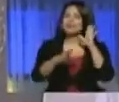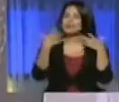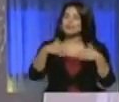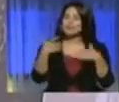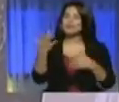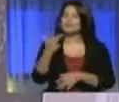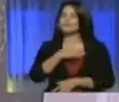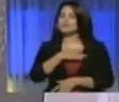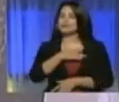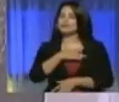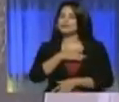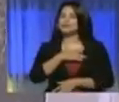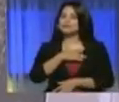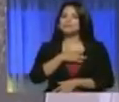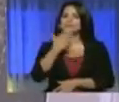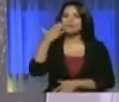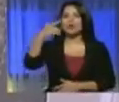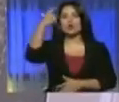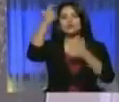nuestro comandante Hugo Chávez.